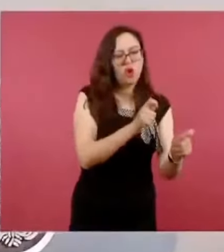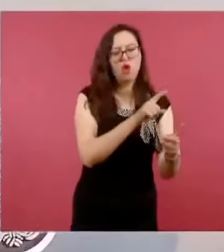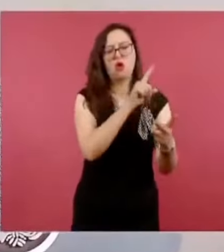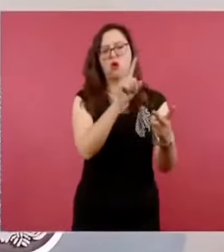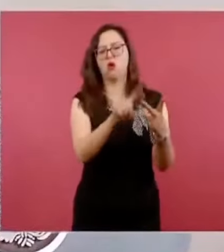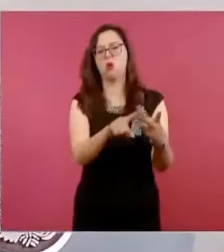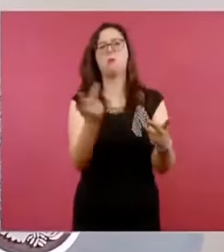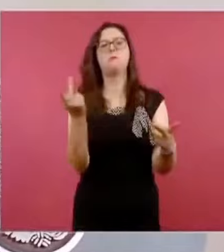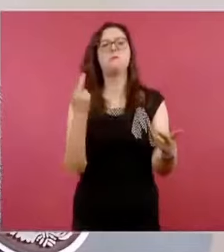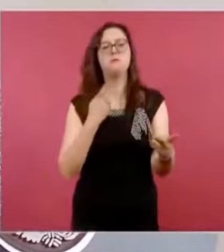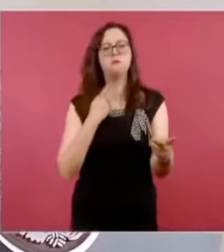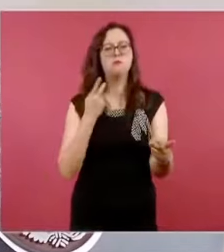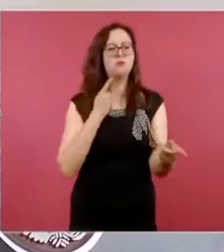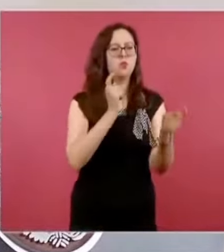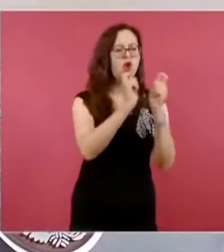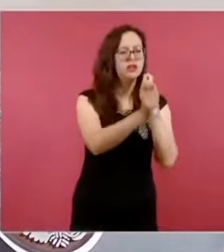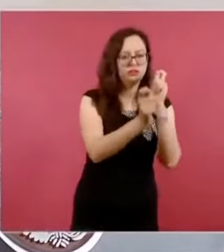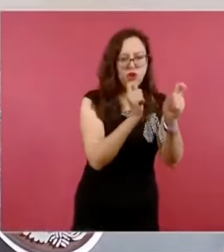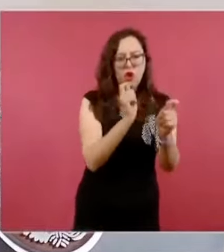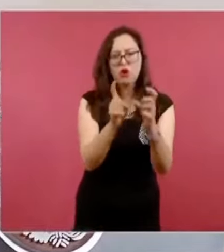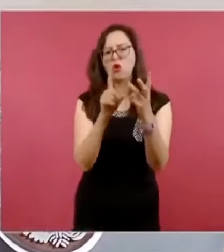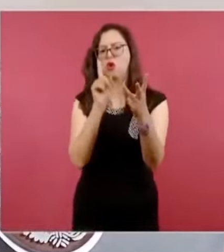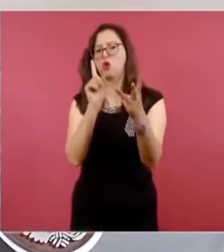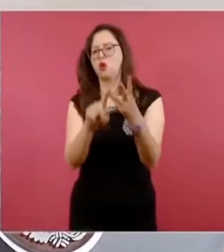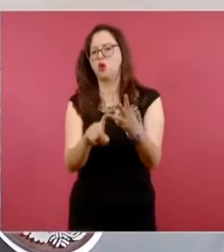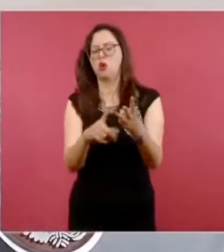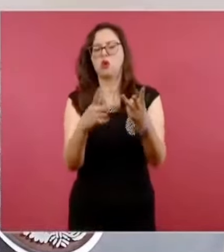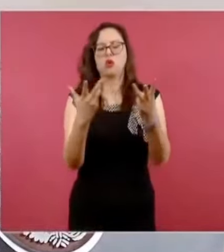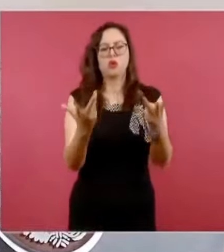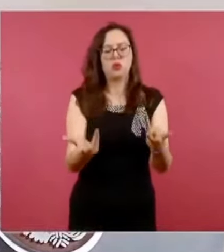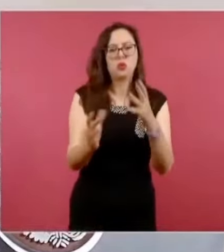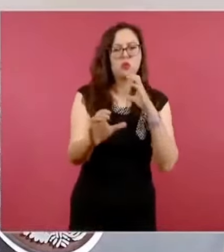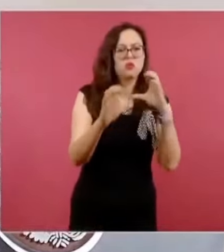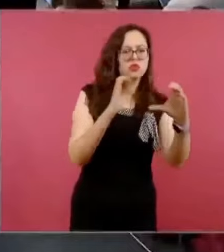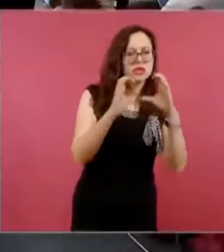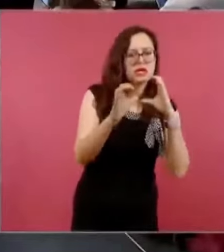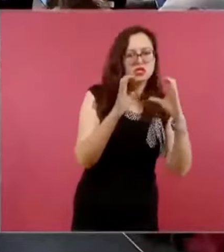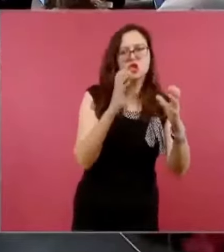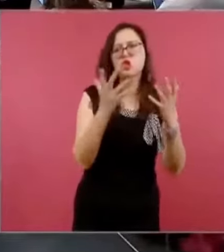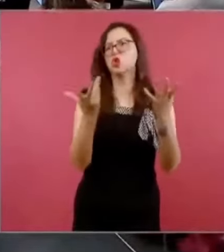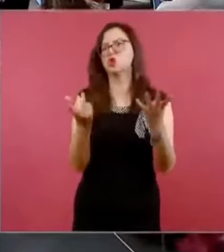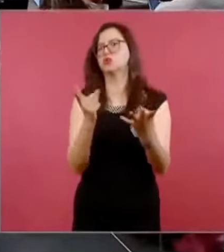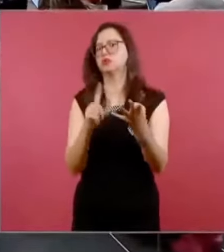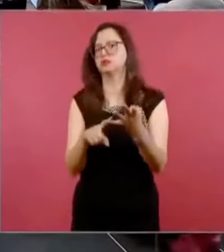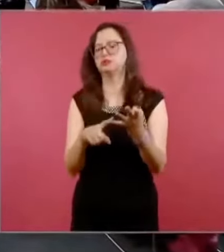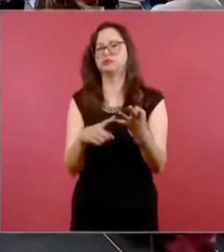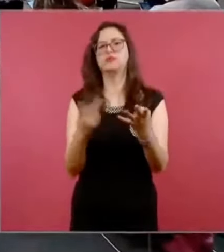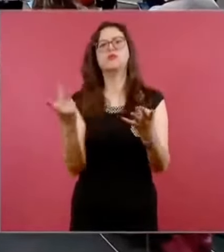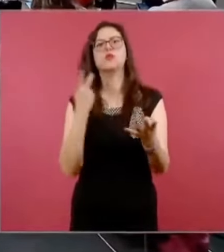especialistas en medios de comunicación, en comunicación social,